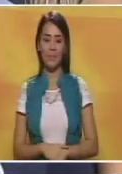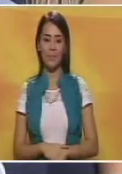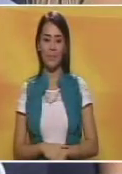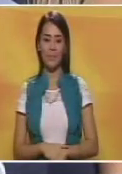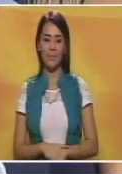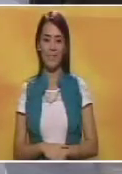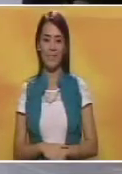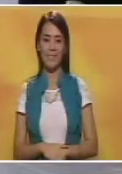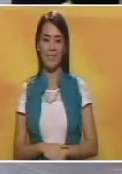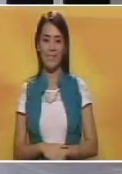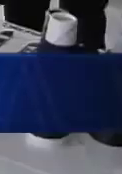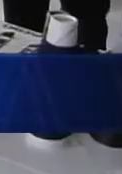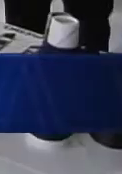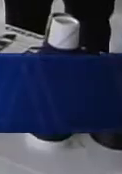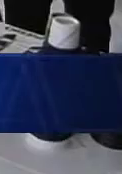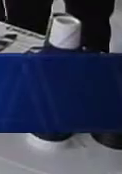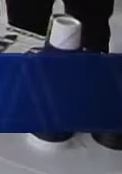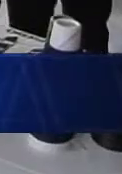estrellas